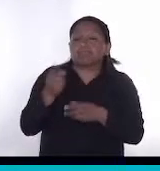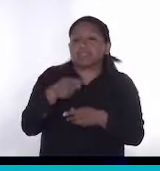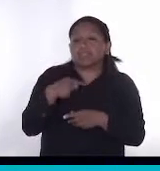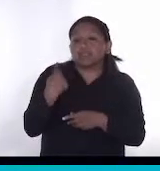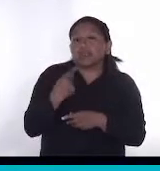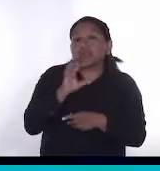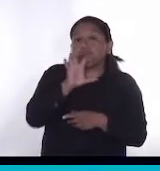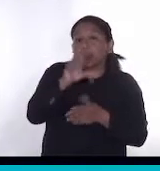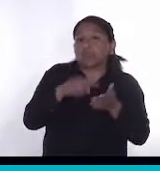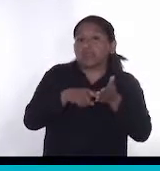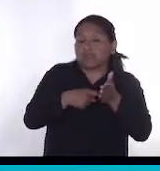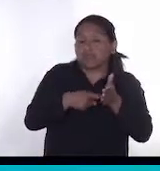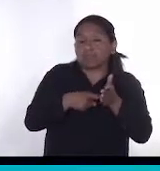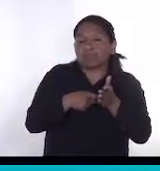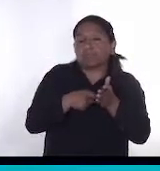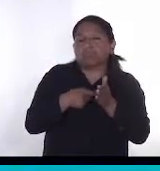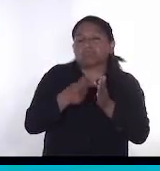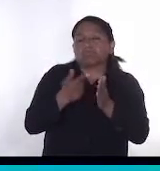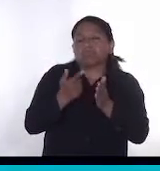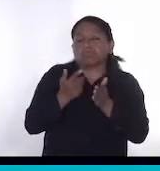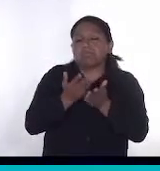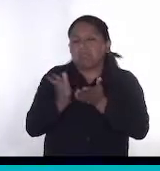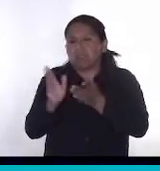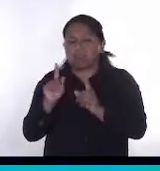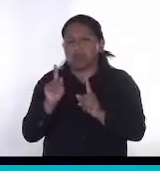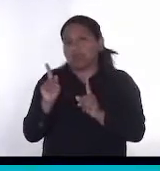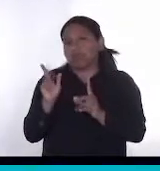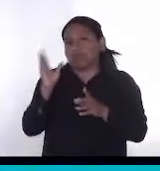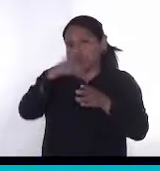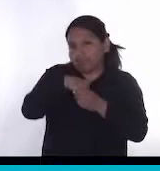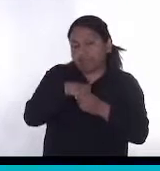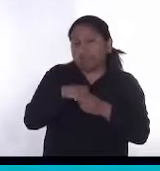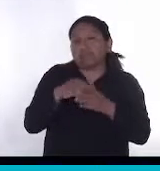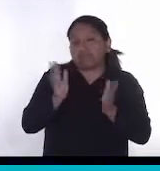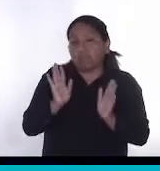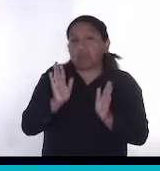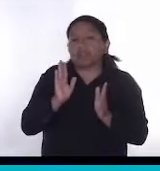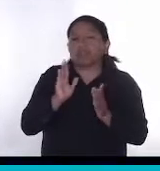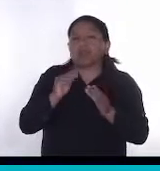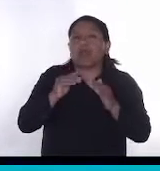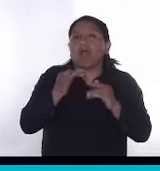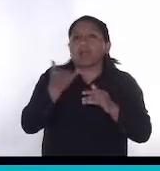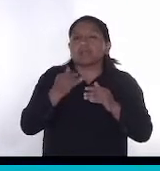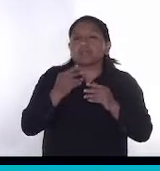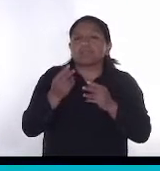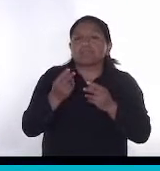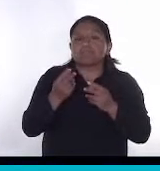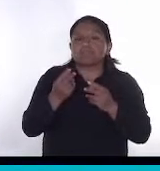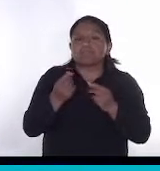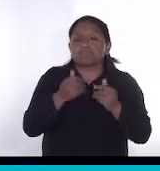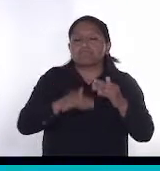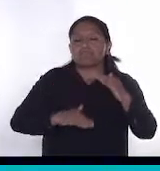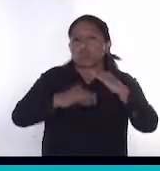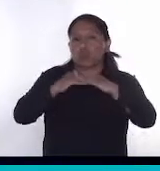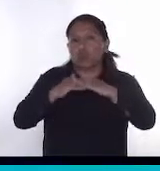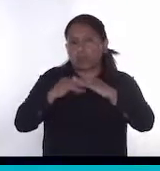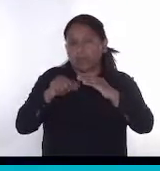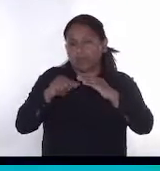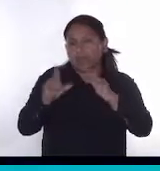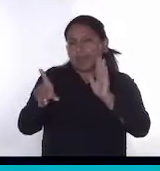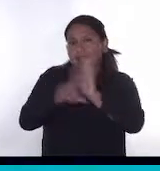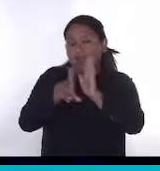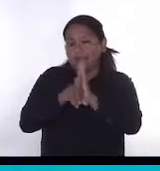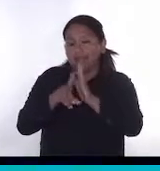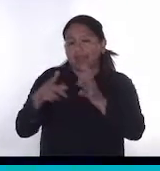de buenos aires- no está ajena a esto por eso es que se fijan estos topes en la ley de